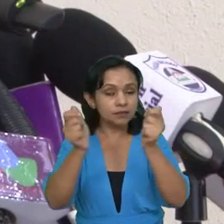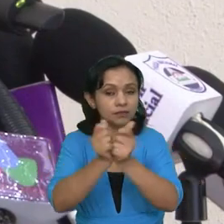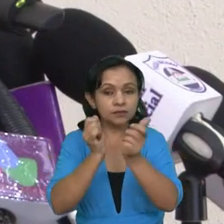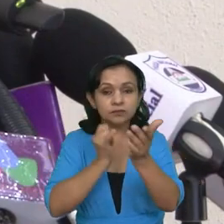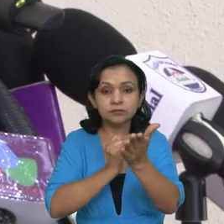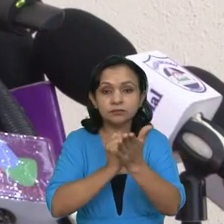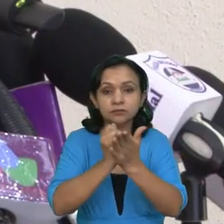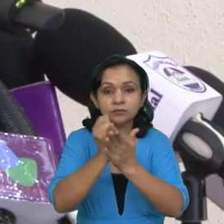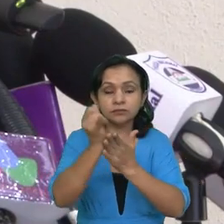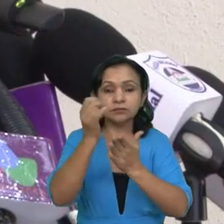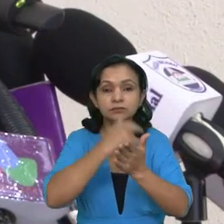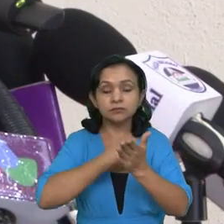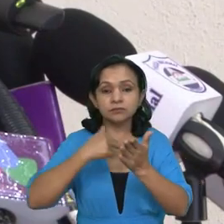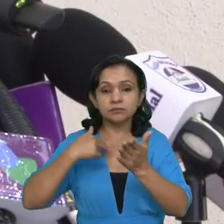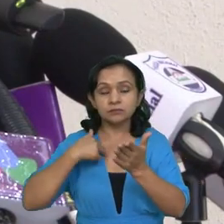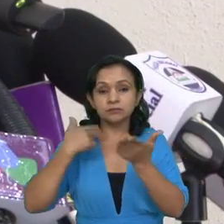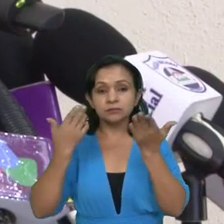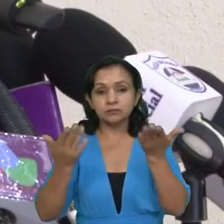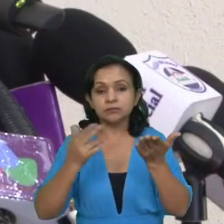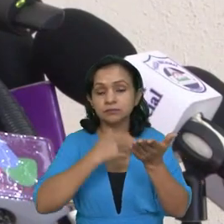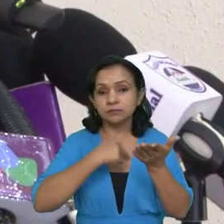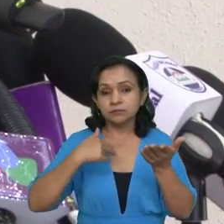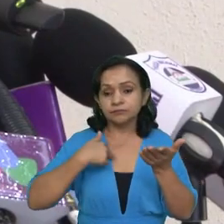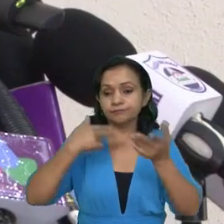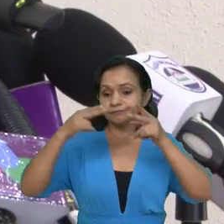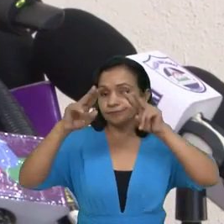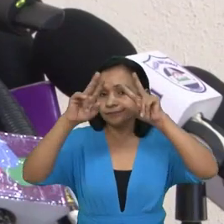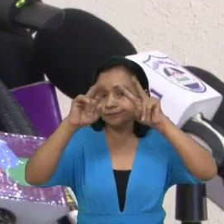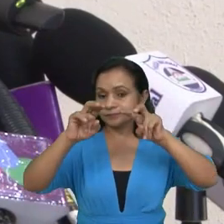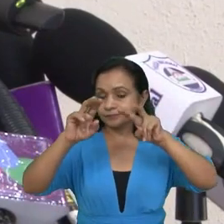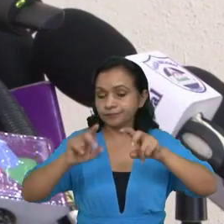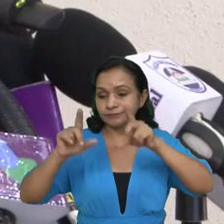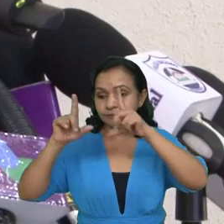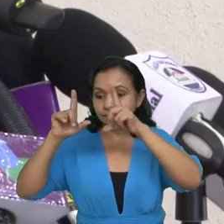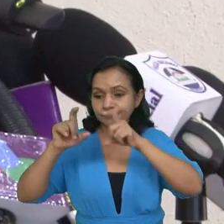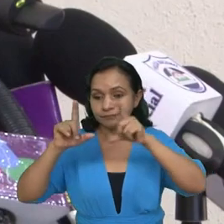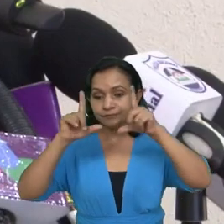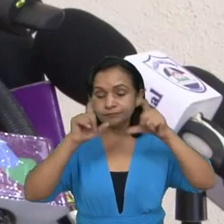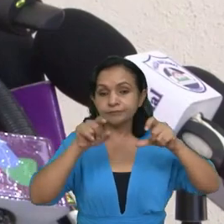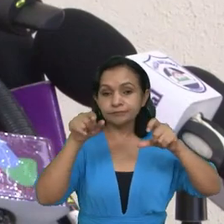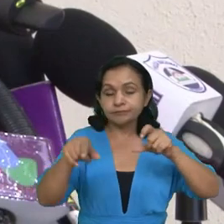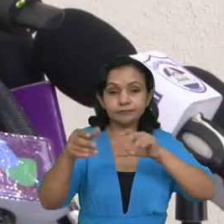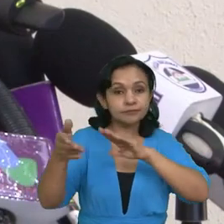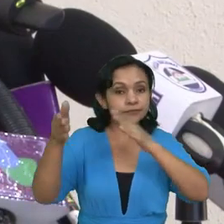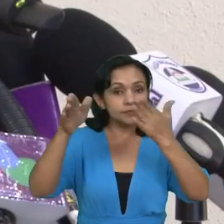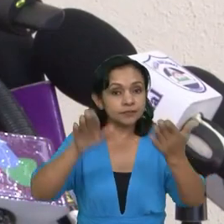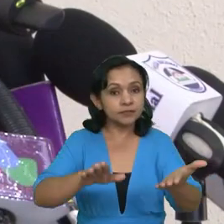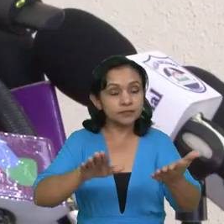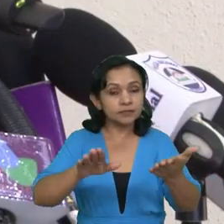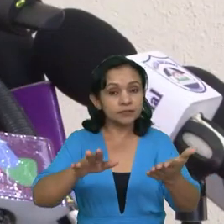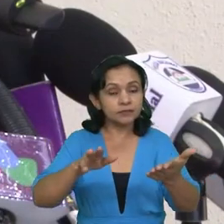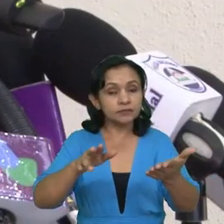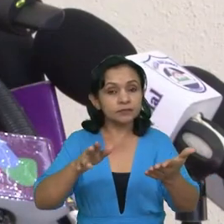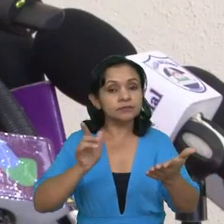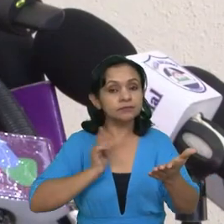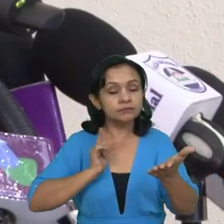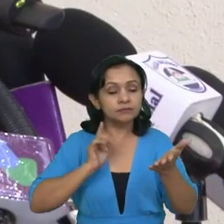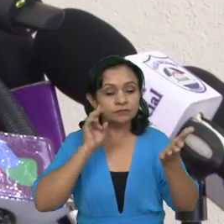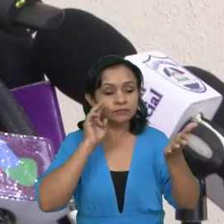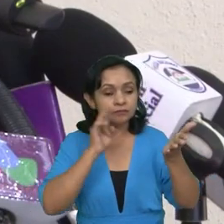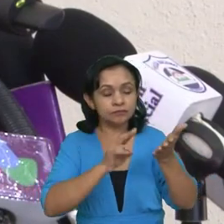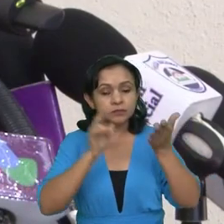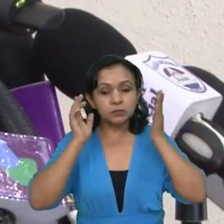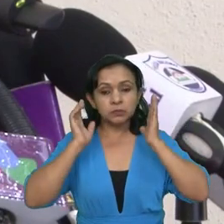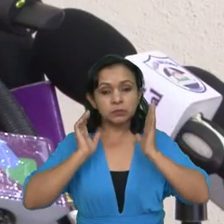investigación se dirigió al lugar realizó inspección y fijación fotográfica de la escena del hecho recolectó muestras de fluidos